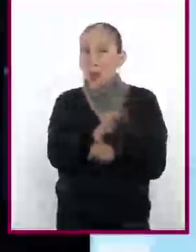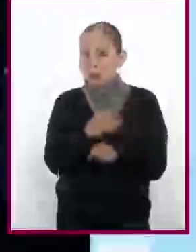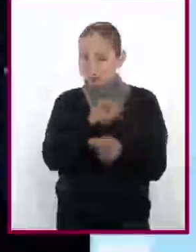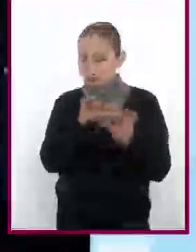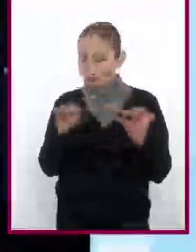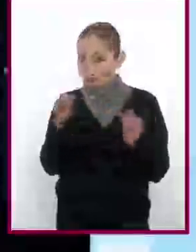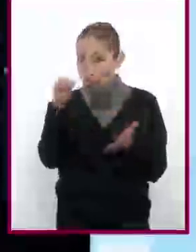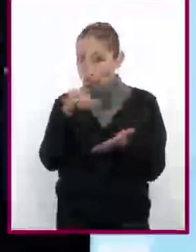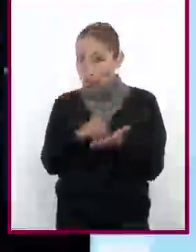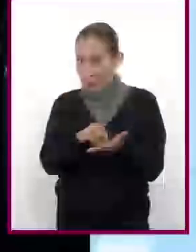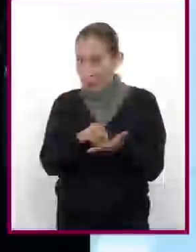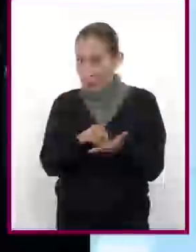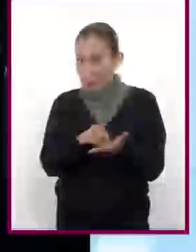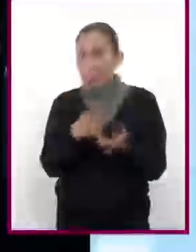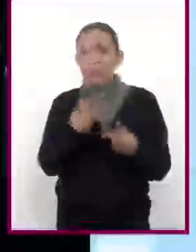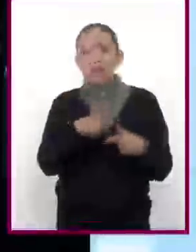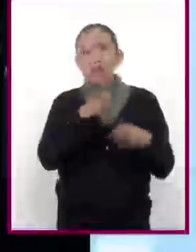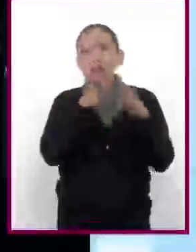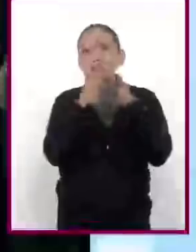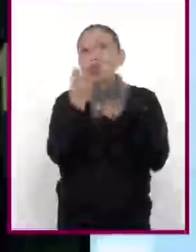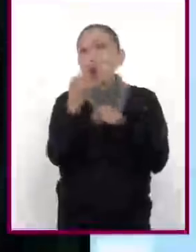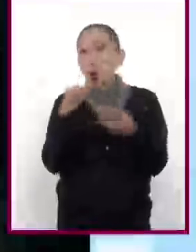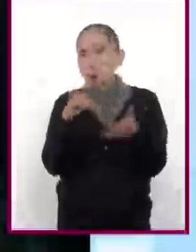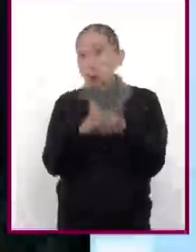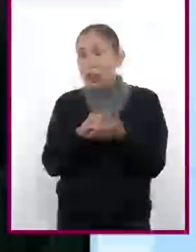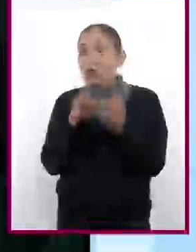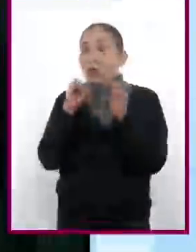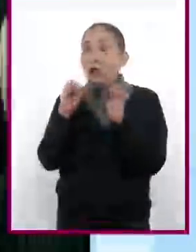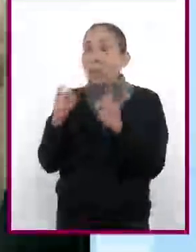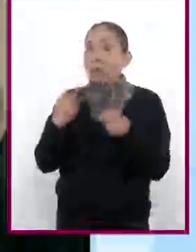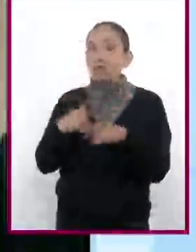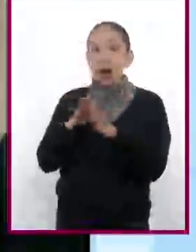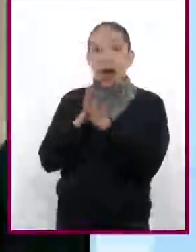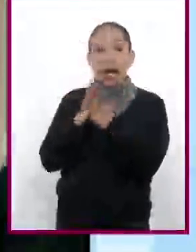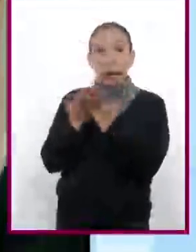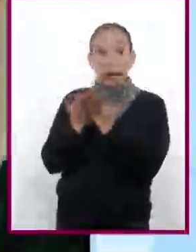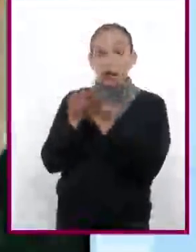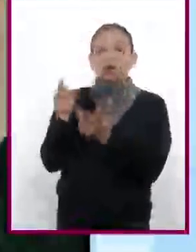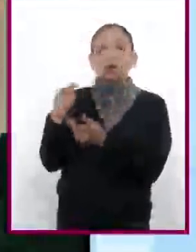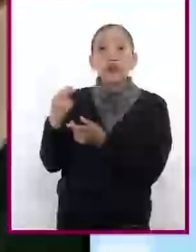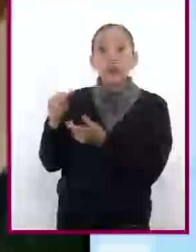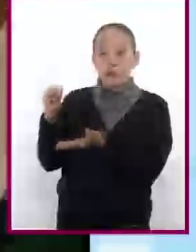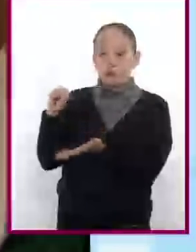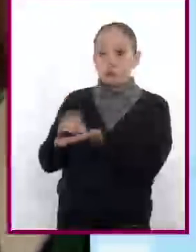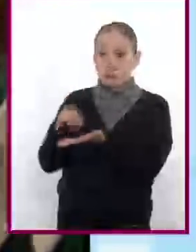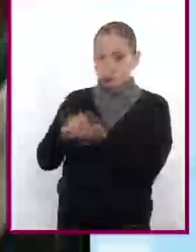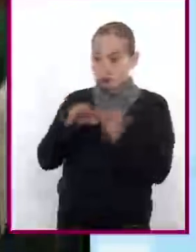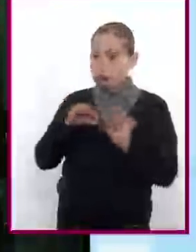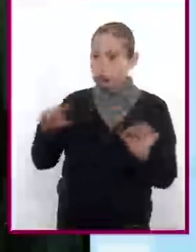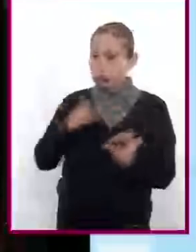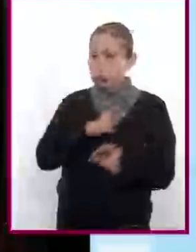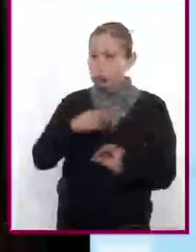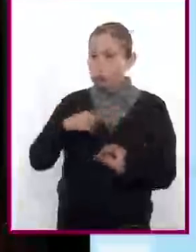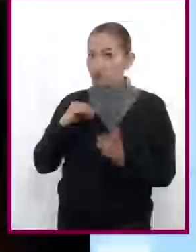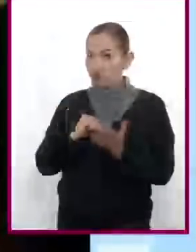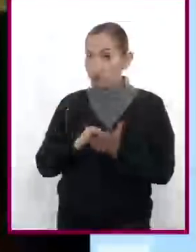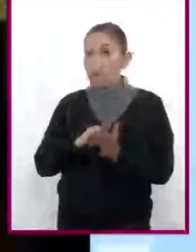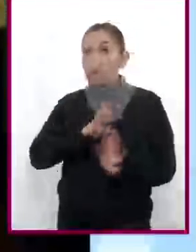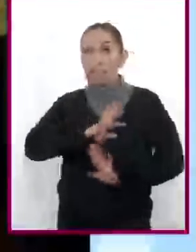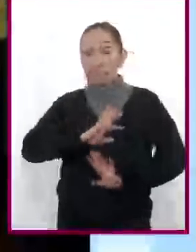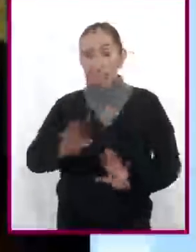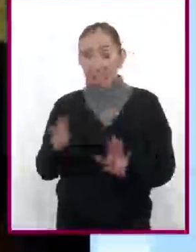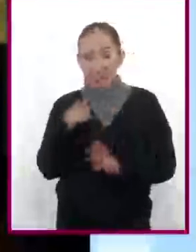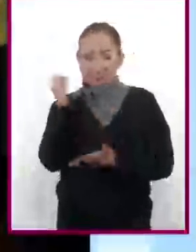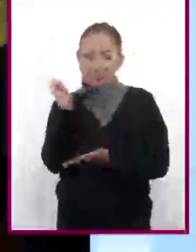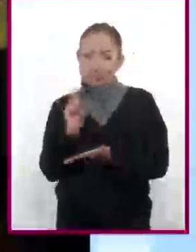información, ya sea la persona que entrevistamos o los autores de los textos que consultamos. Una vez expuesta